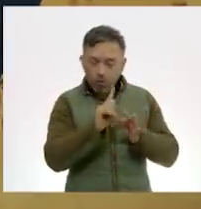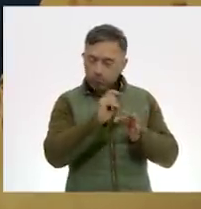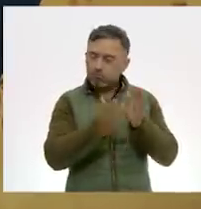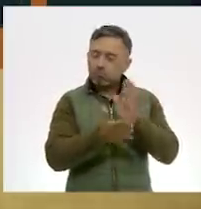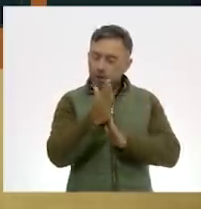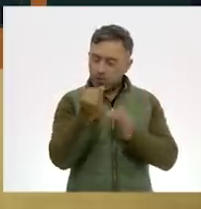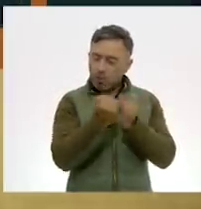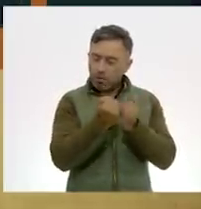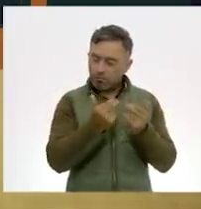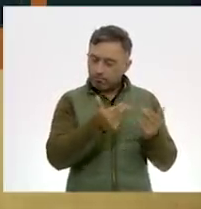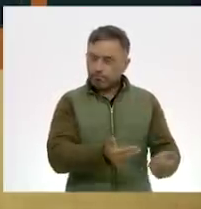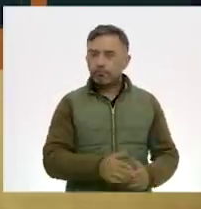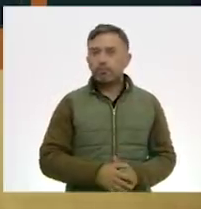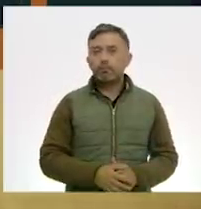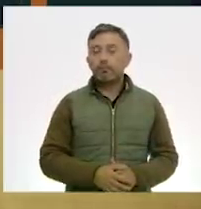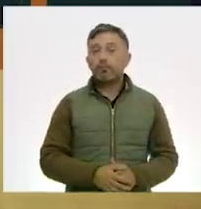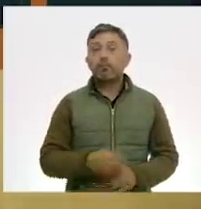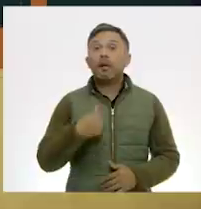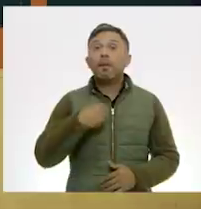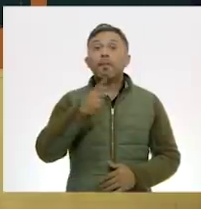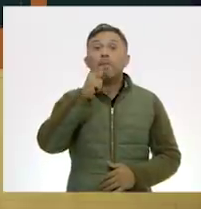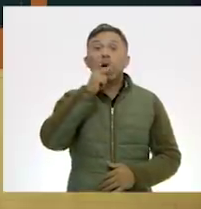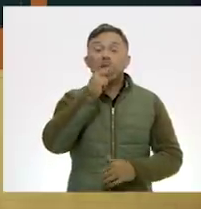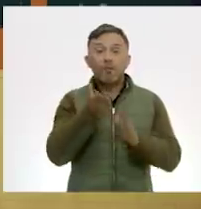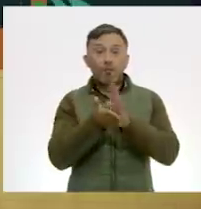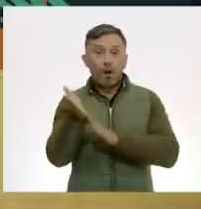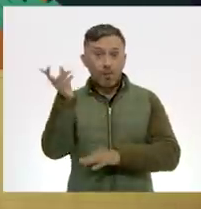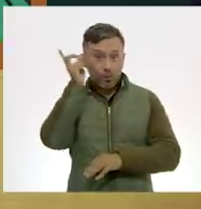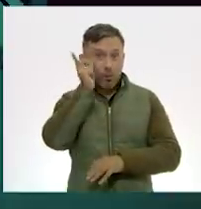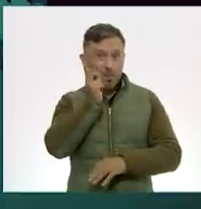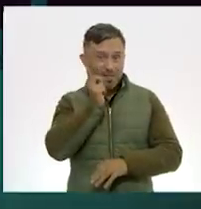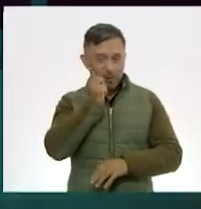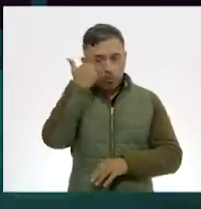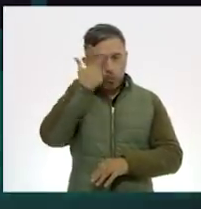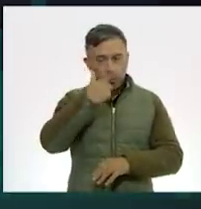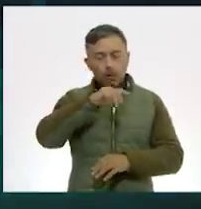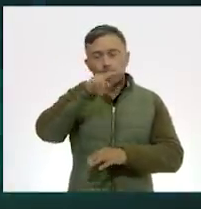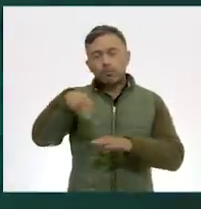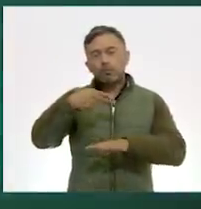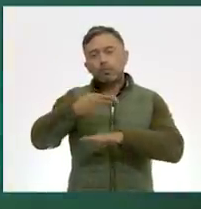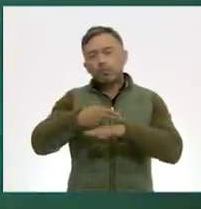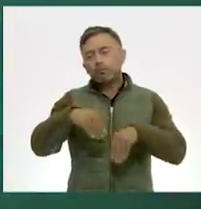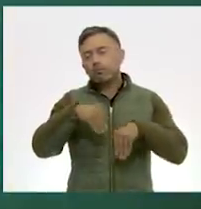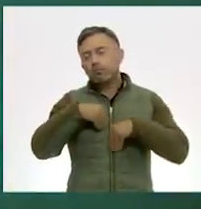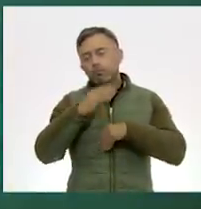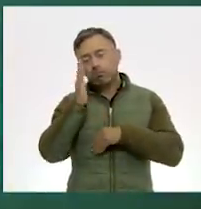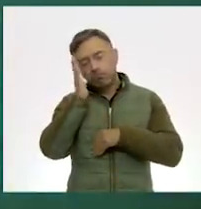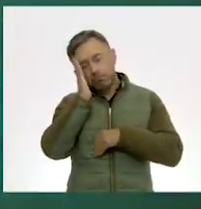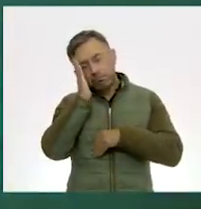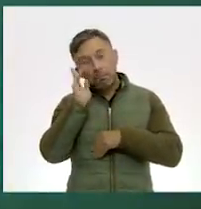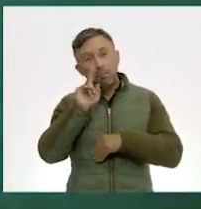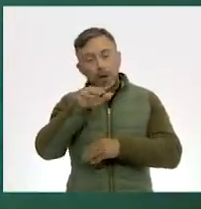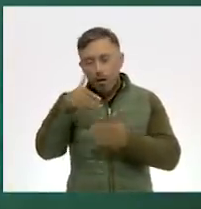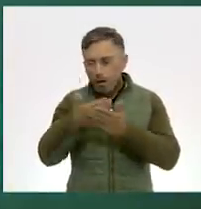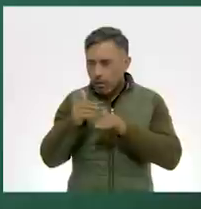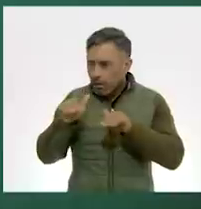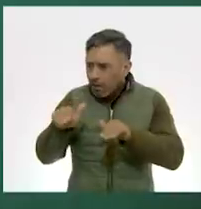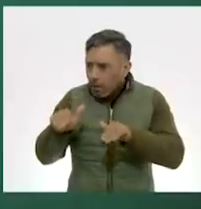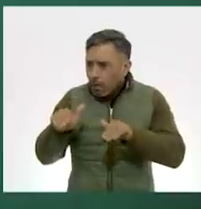Le kahchila wenel inyum, le akam helo, matunkah ahi. Chembale,